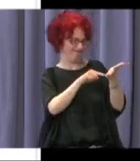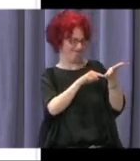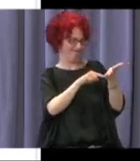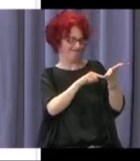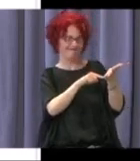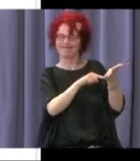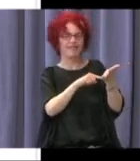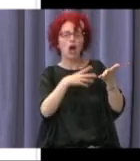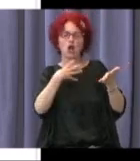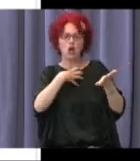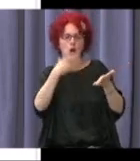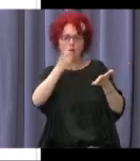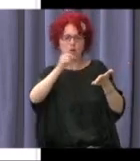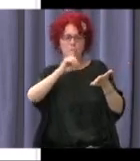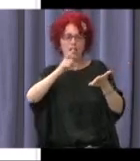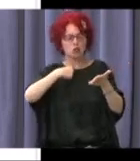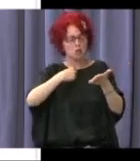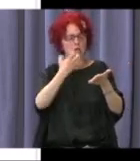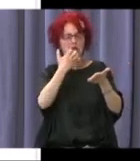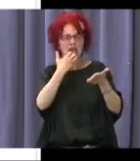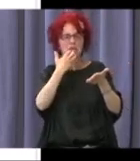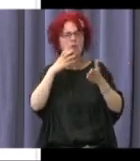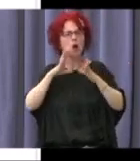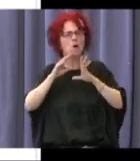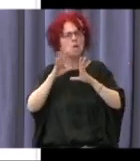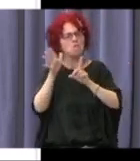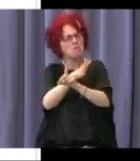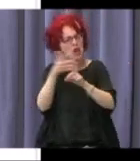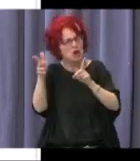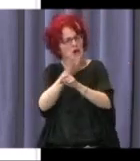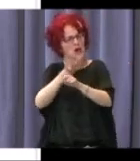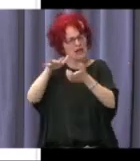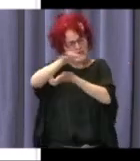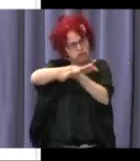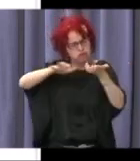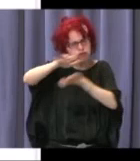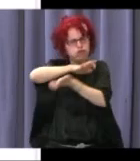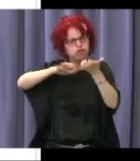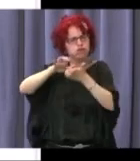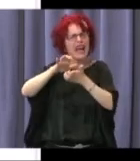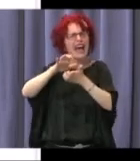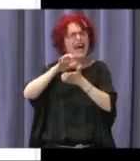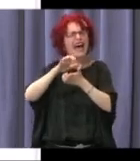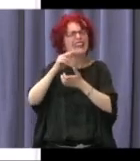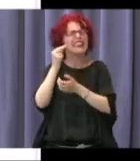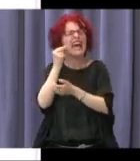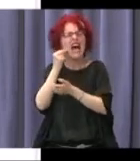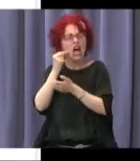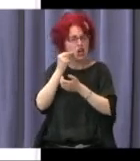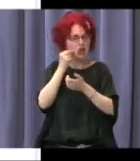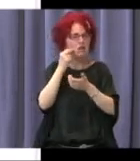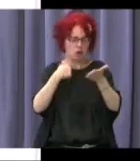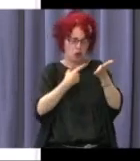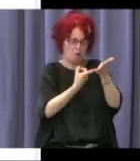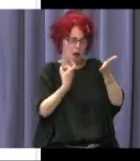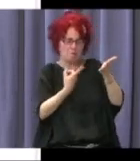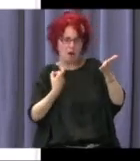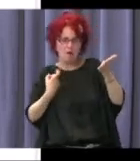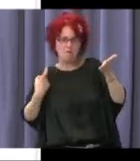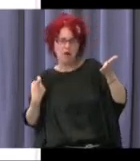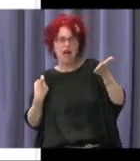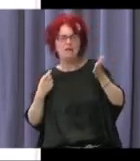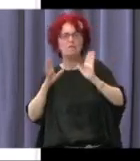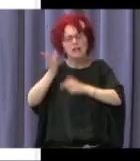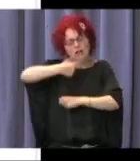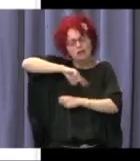quitaba terrorismo, y esto sería como una varita mágica. Pero es que eso no funciona así. Entonces, el diccionario tiene que tener las palabras que realmente usamos, pero tiene